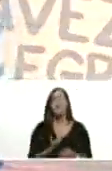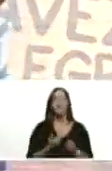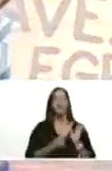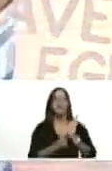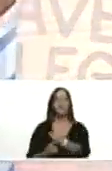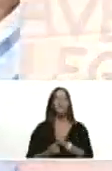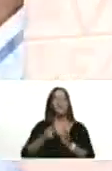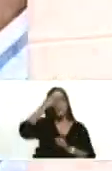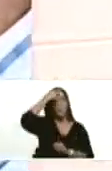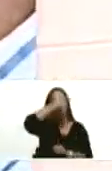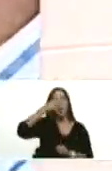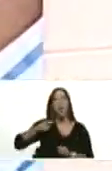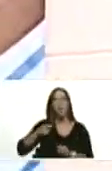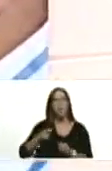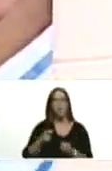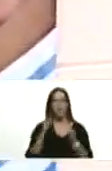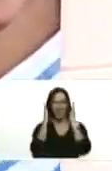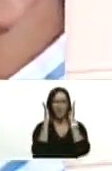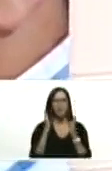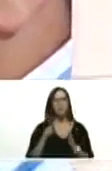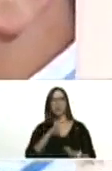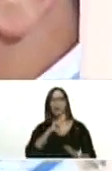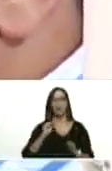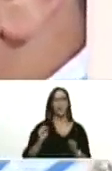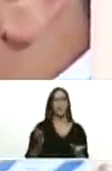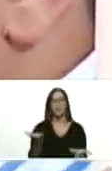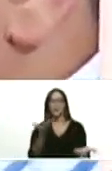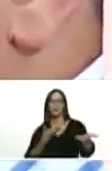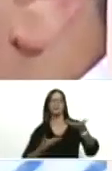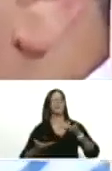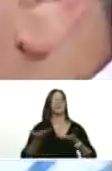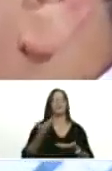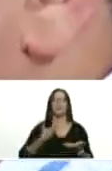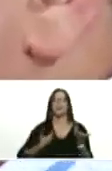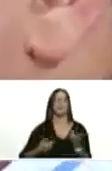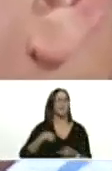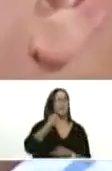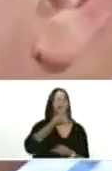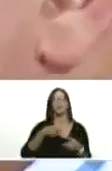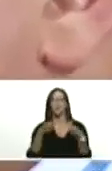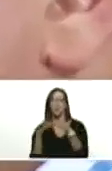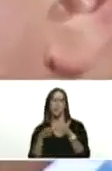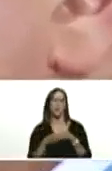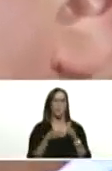centro, y no para servirse o servir a grupos